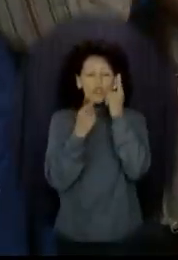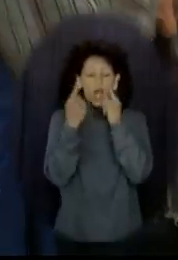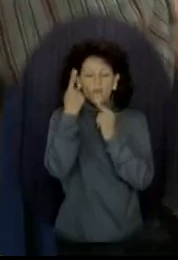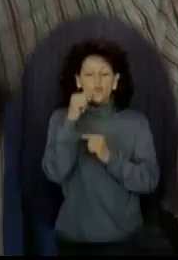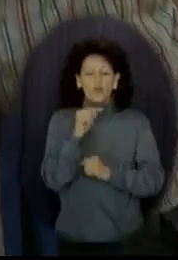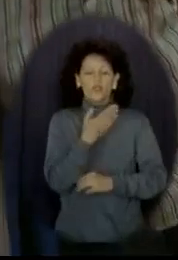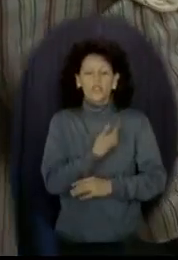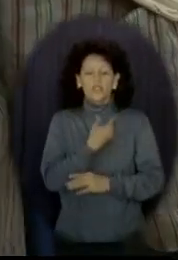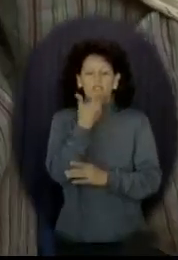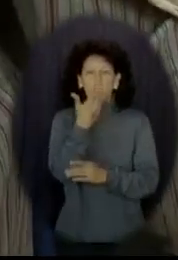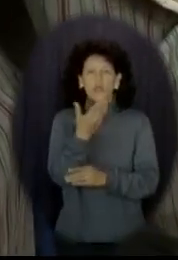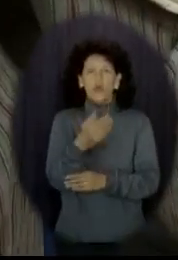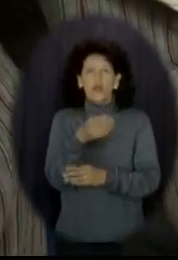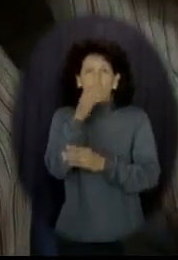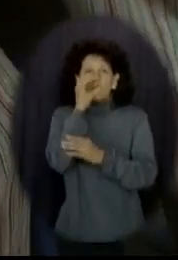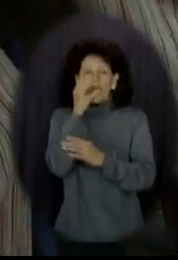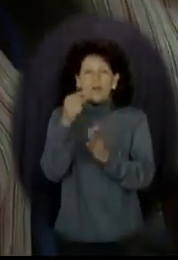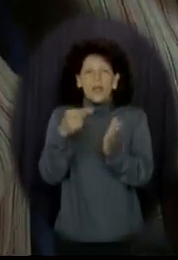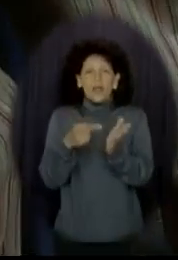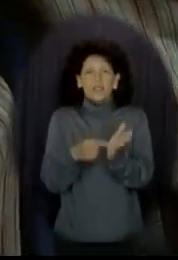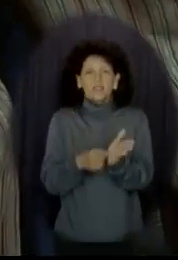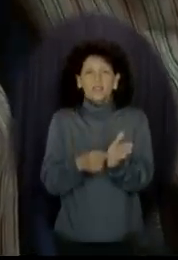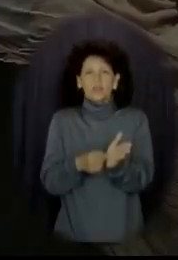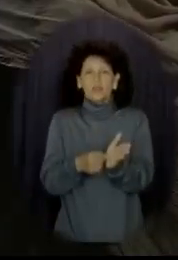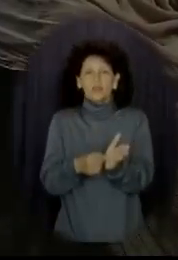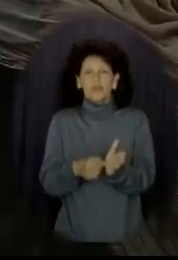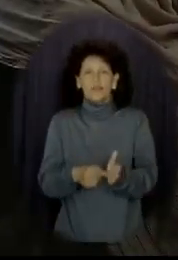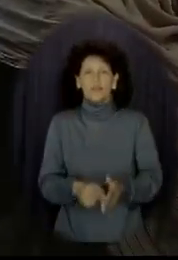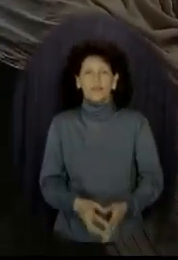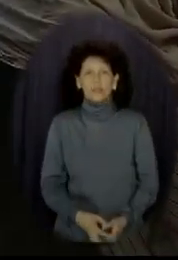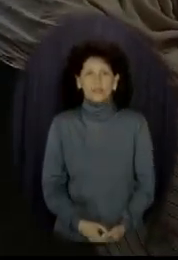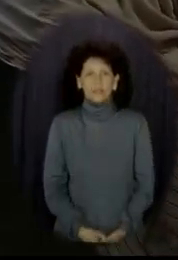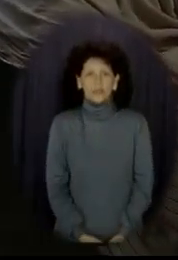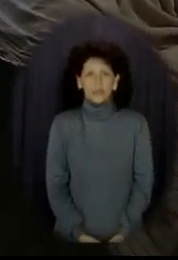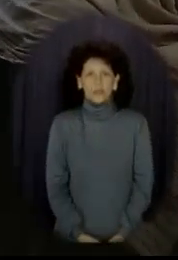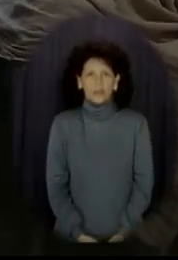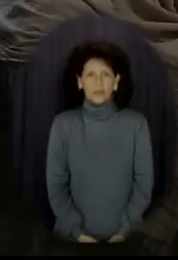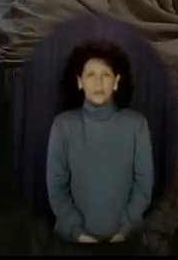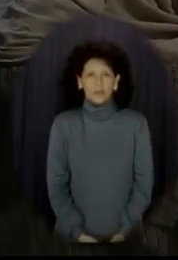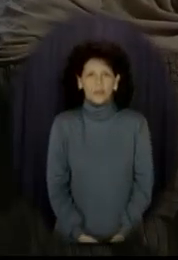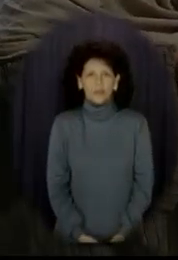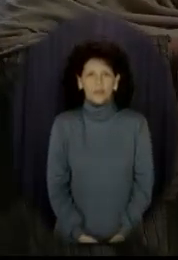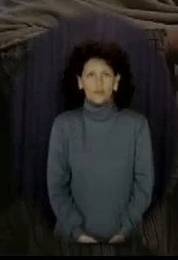Lloramos por ti, señor. Bebe esto, bebe. Bebe, señor.